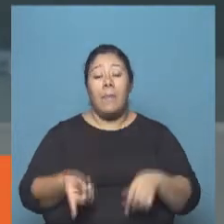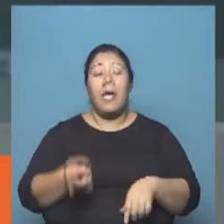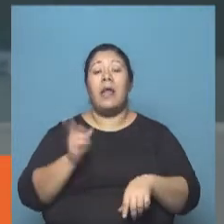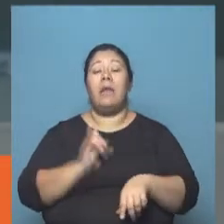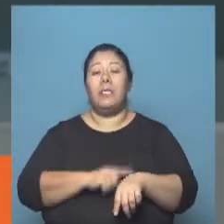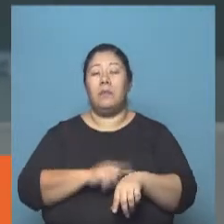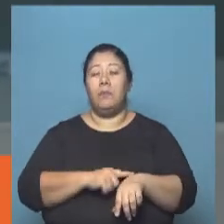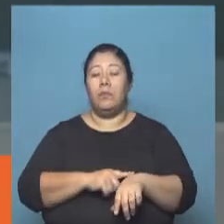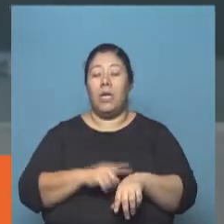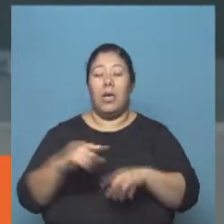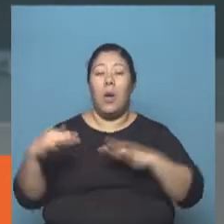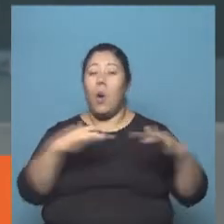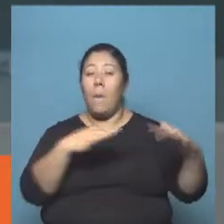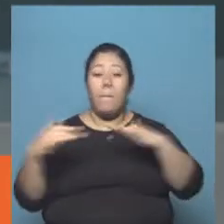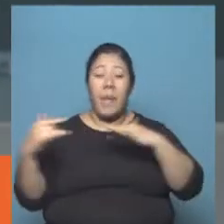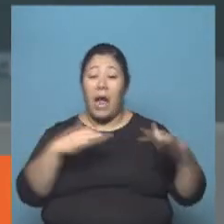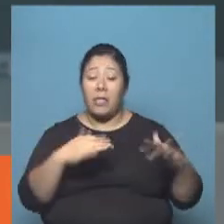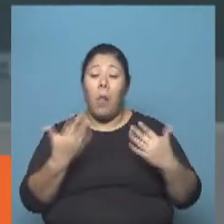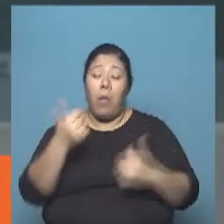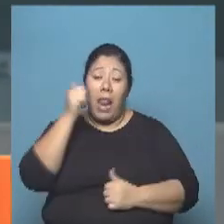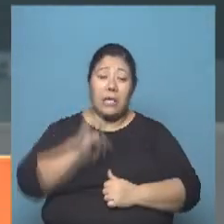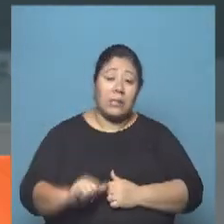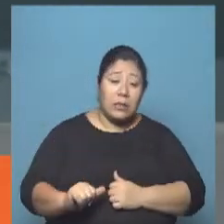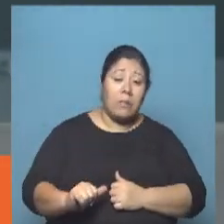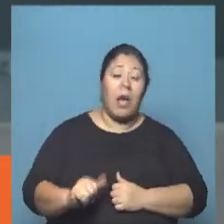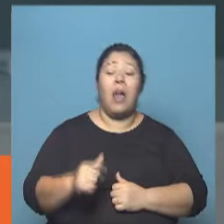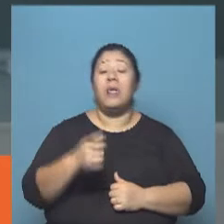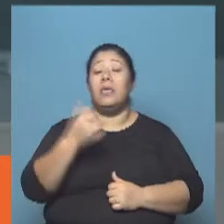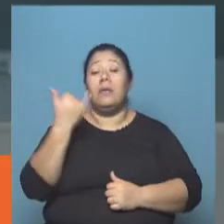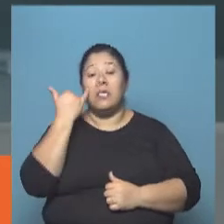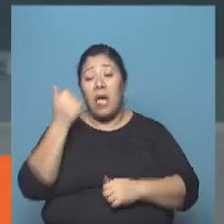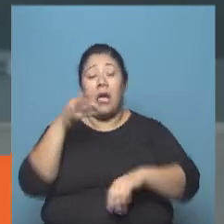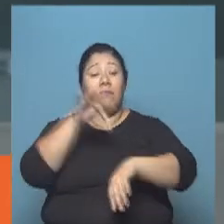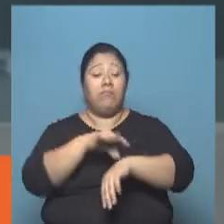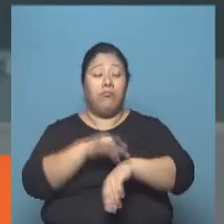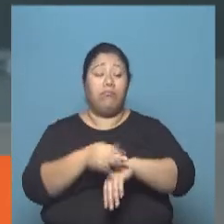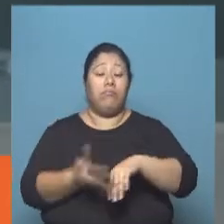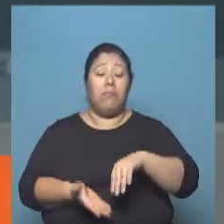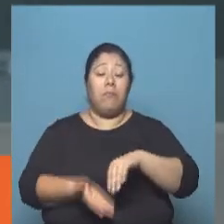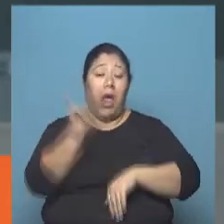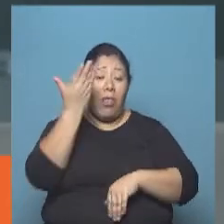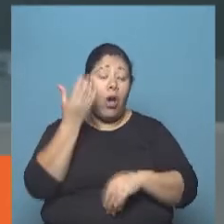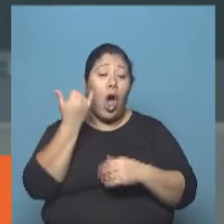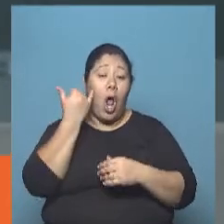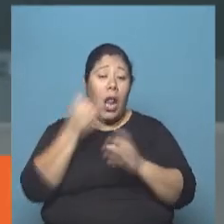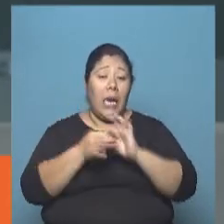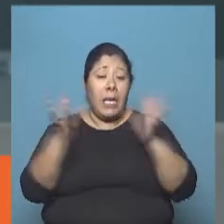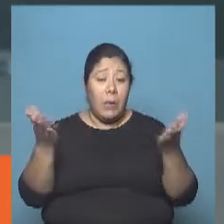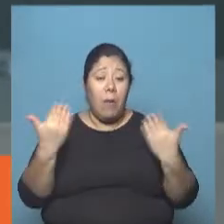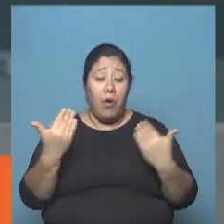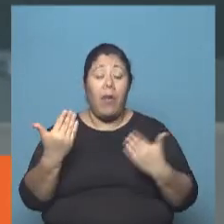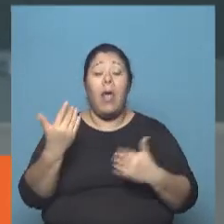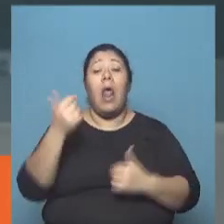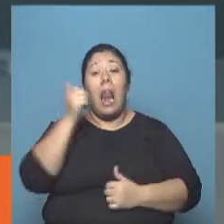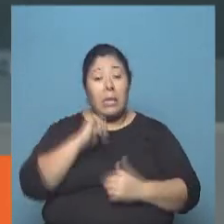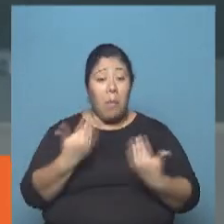parece que los riesgos se terminan cuando el jugador está curado y tiene la alta médica y ha entrenado con normalidad. Y esto es lo que ha sucedido con